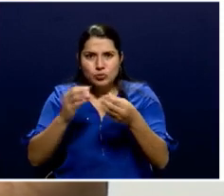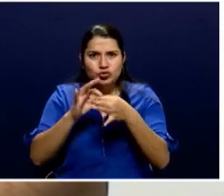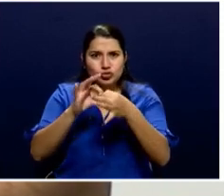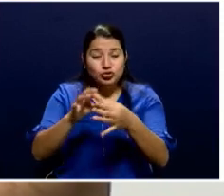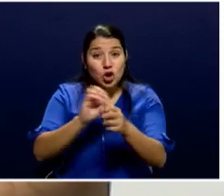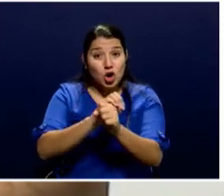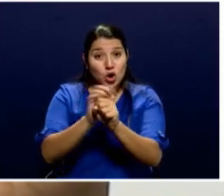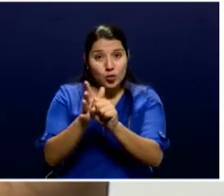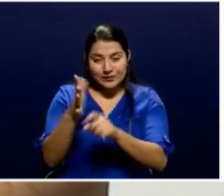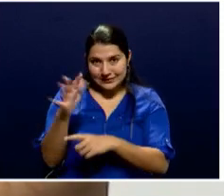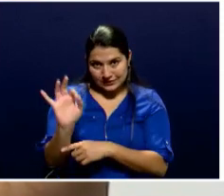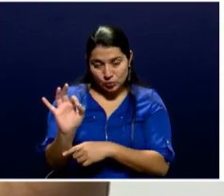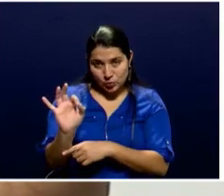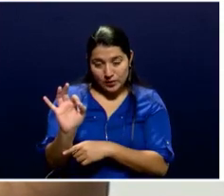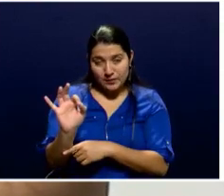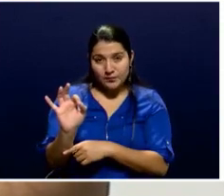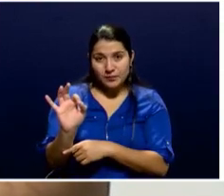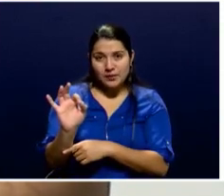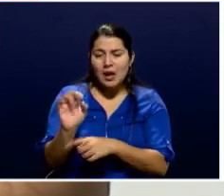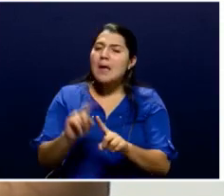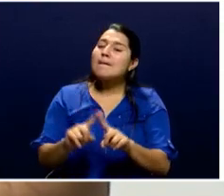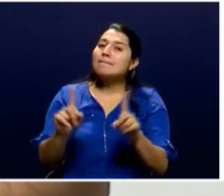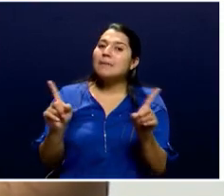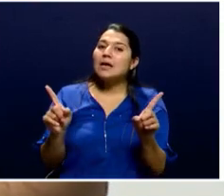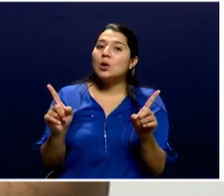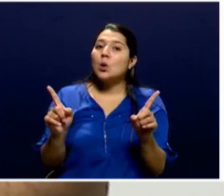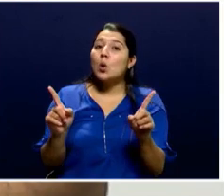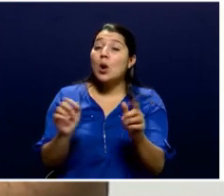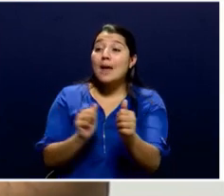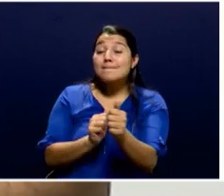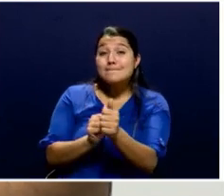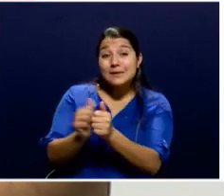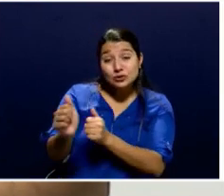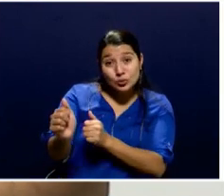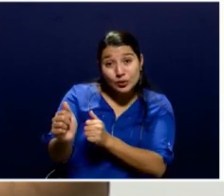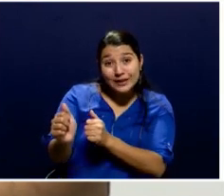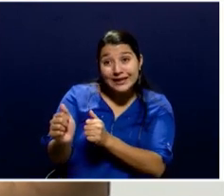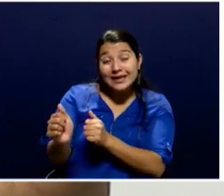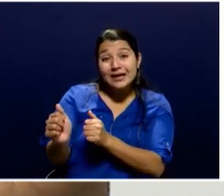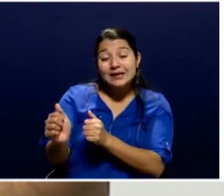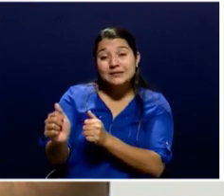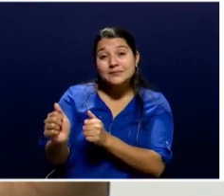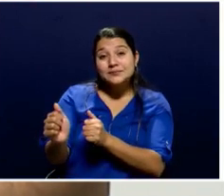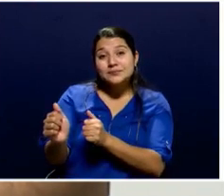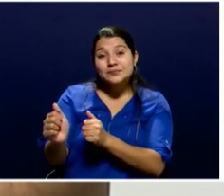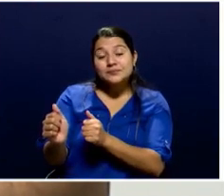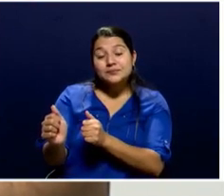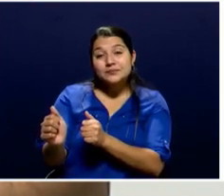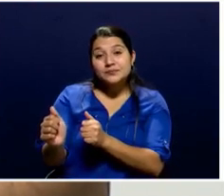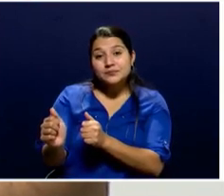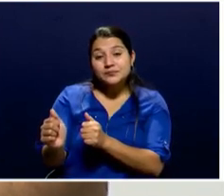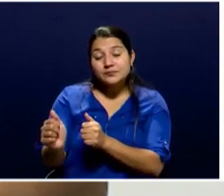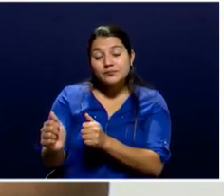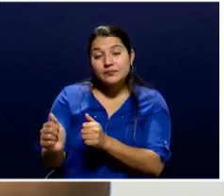el COVID-19, pero digamos, la mayoría de las terapias